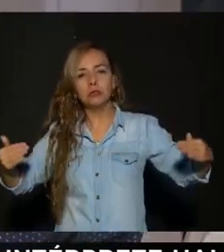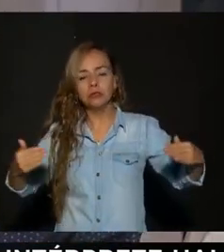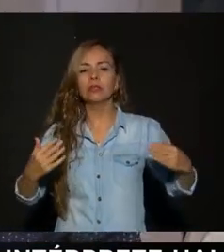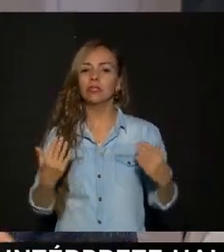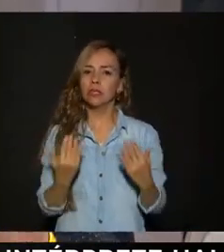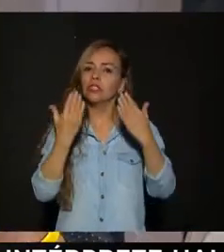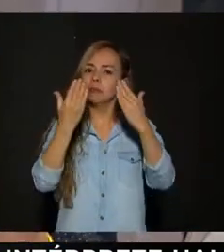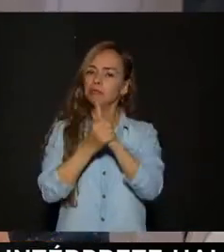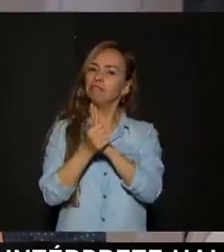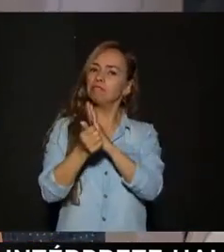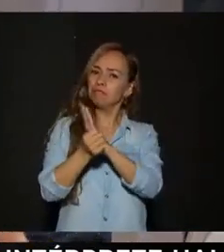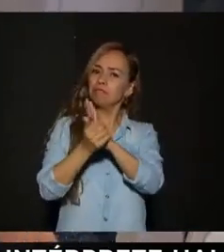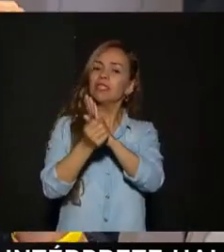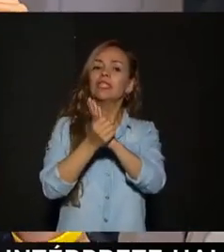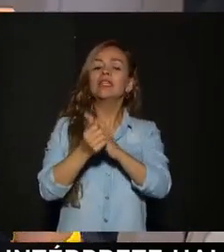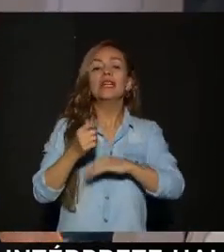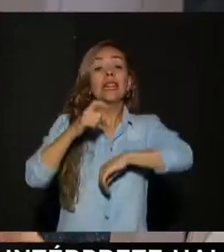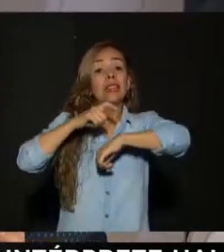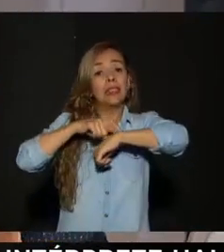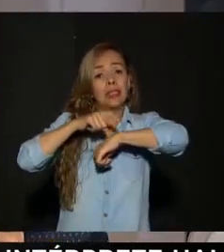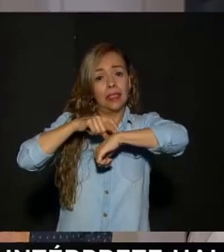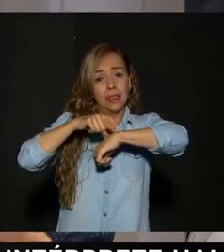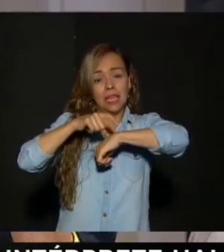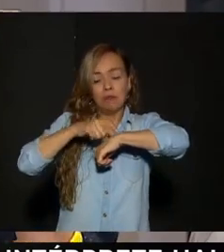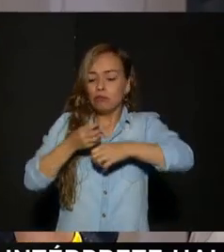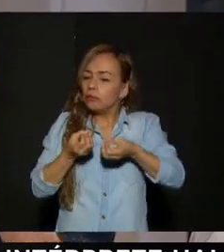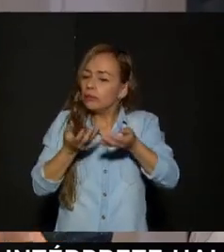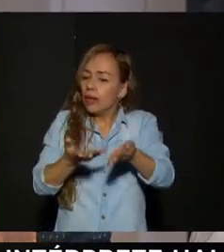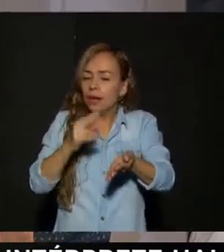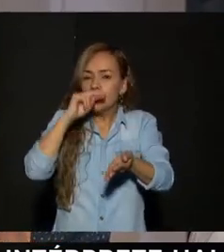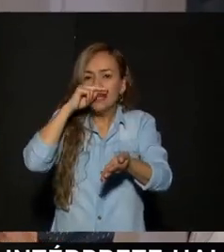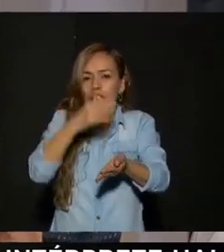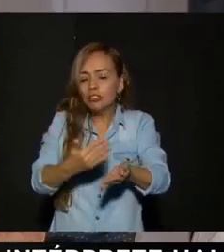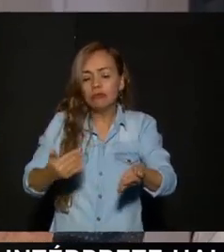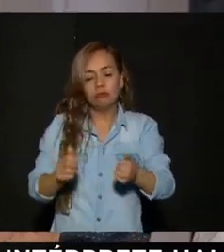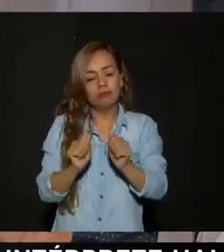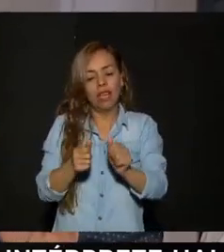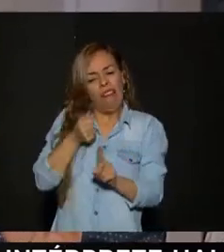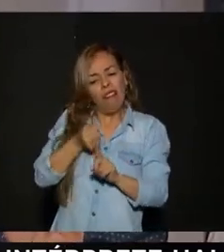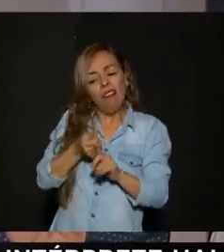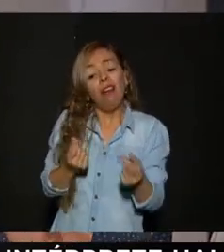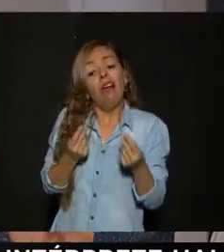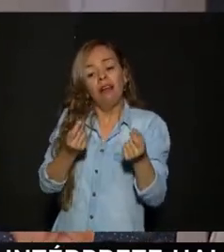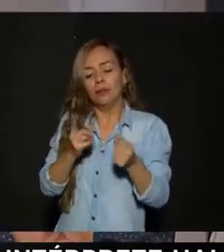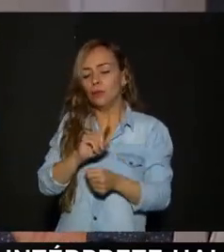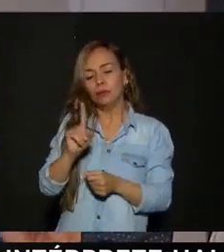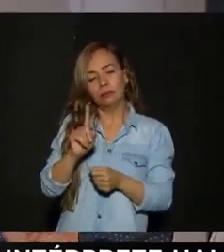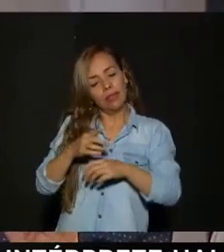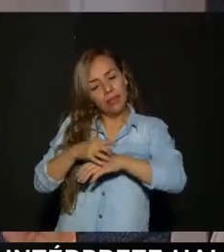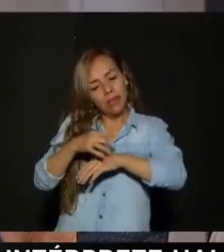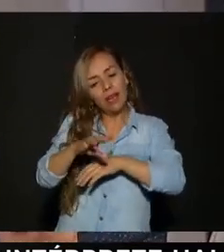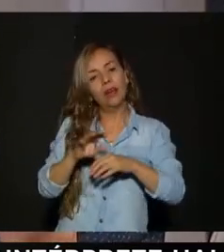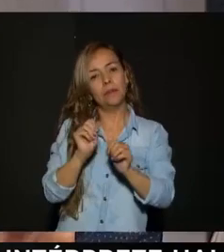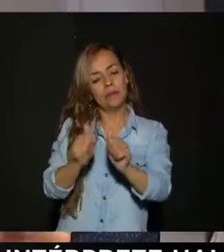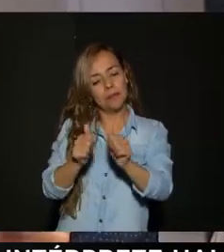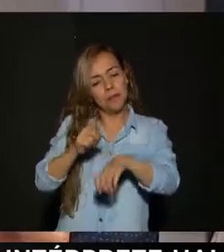solo que necesitamos tiempo, sí. No acosarlos, dejarlos pensar, proponerles un juego de,